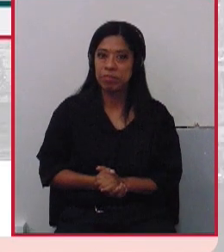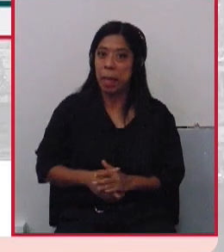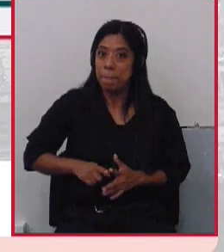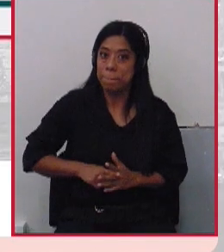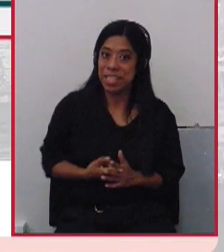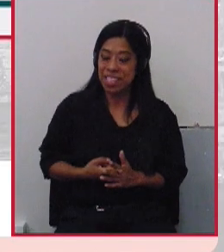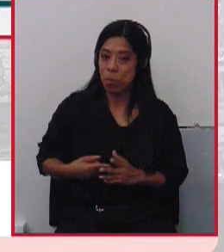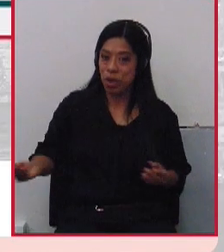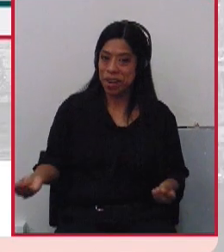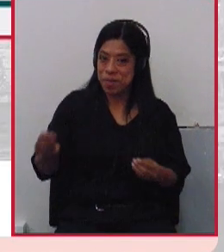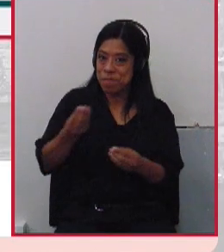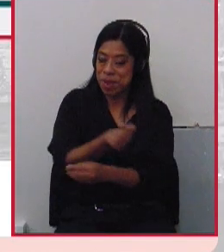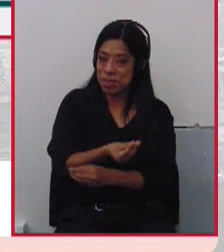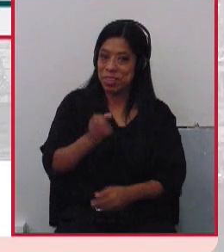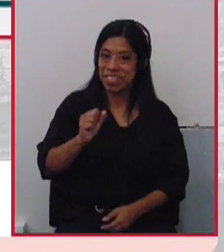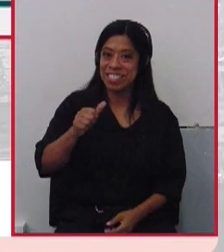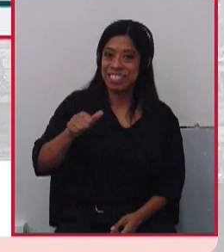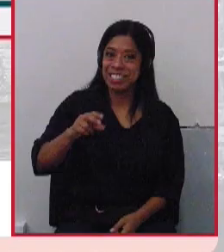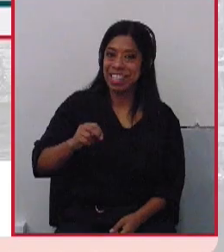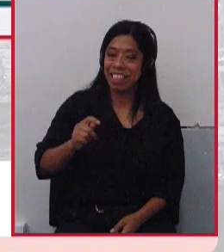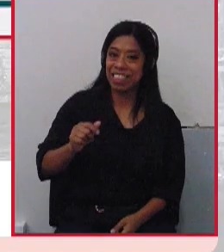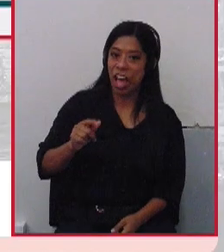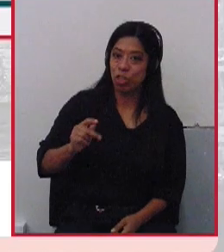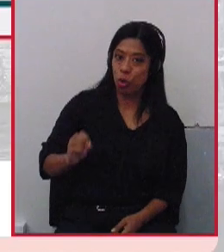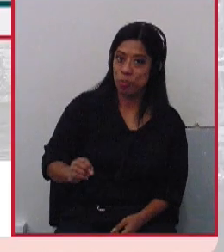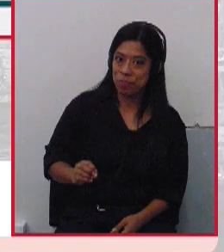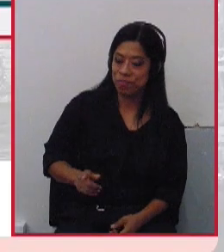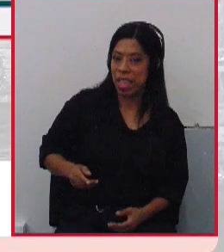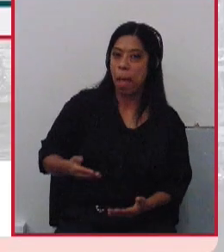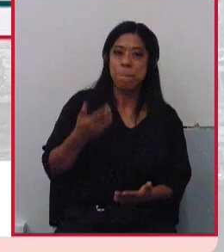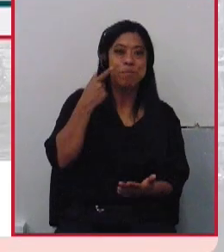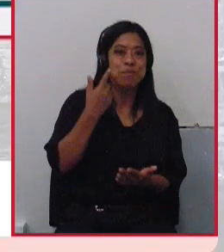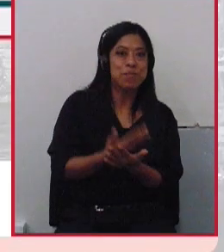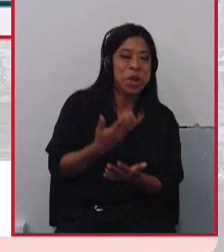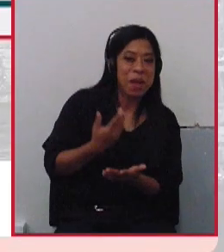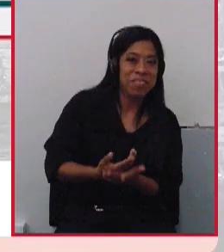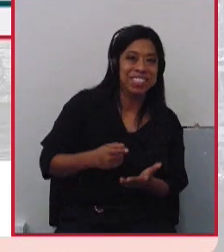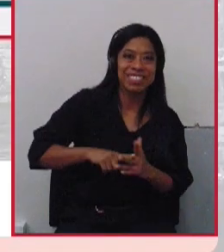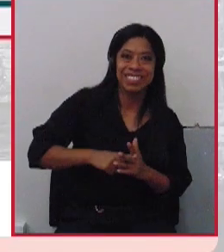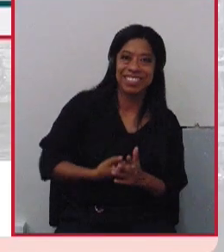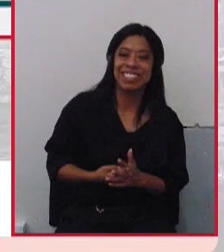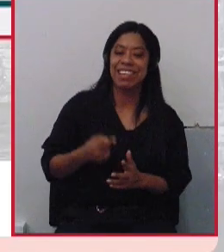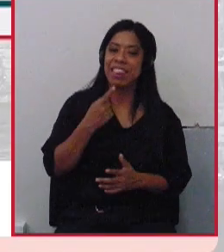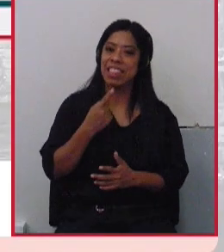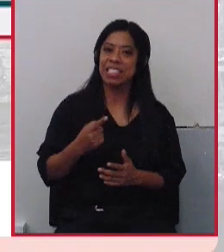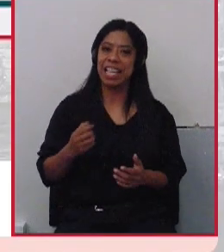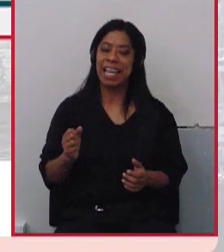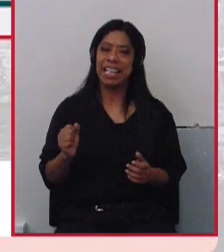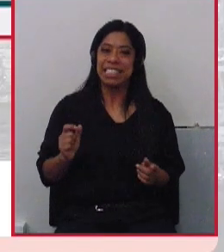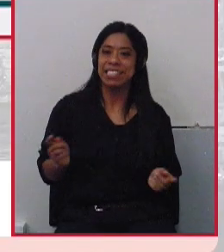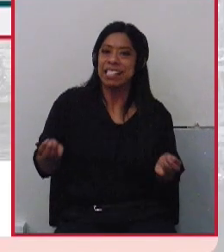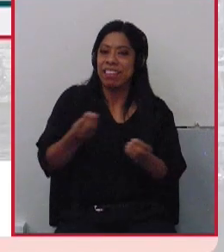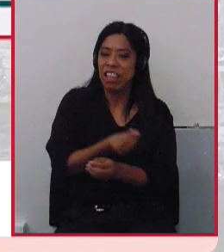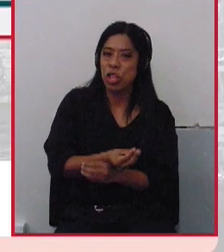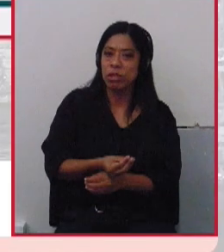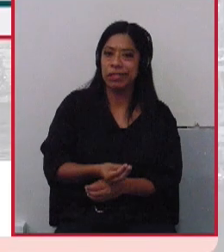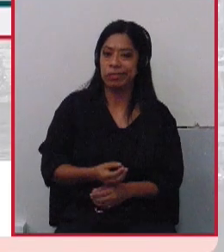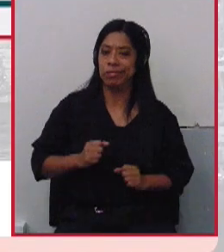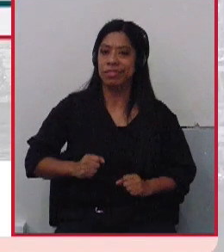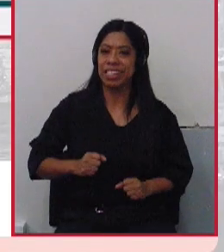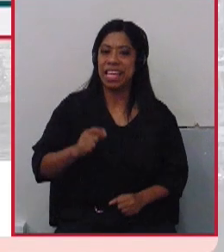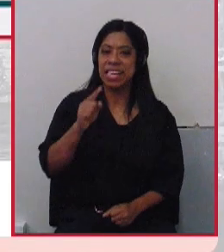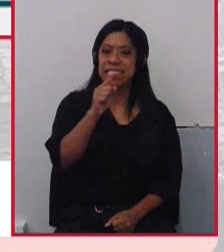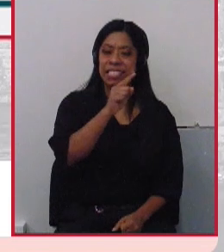Empezamos con el reemplazo del santato. Las pruebas iniciales nos decían, tienes que usar un santato agresivo. ¿Cuál es? El